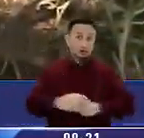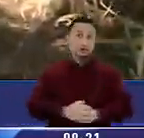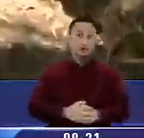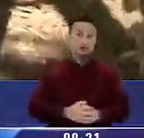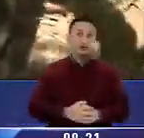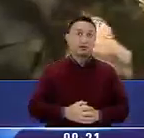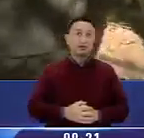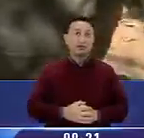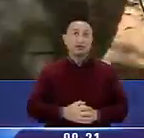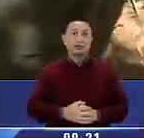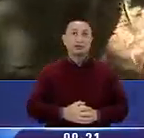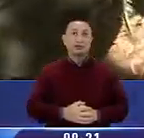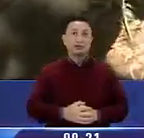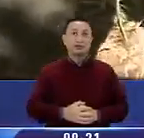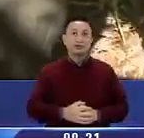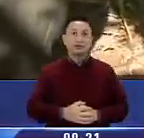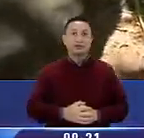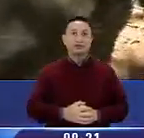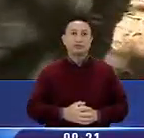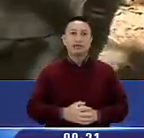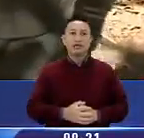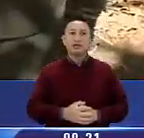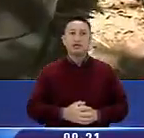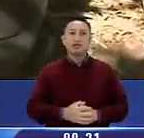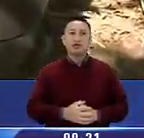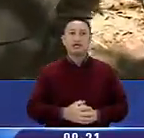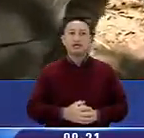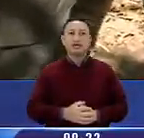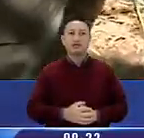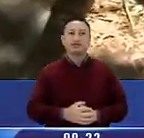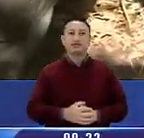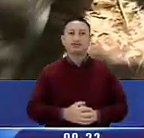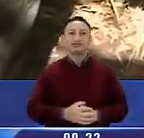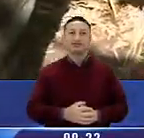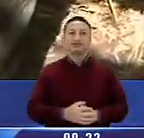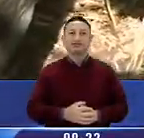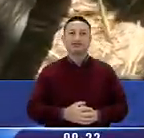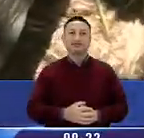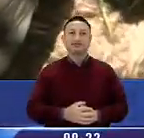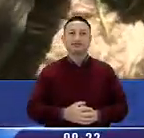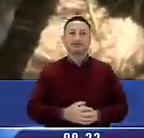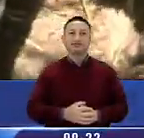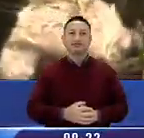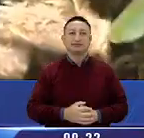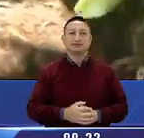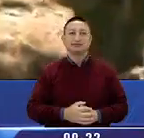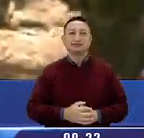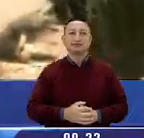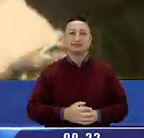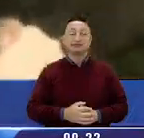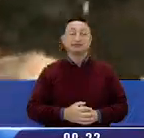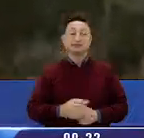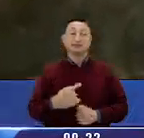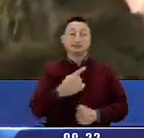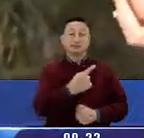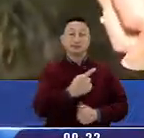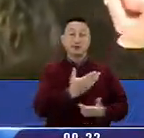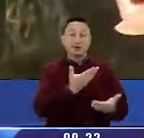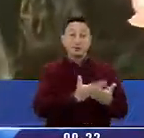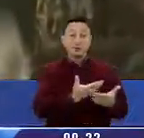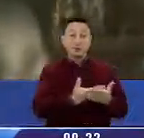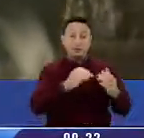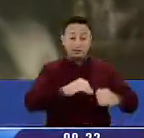el municipio. Capitán, también vemos que se han encontrado una especie de pipas hechos con unos tubitos, con frutas,